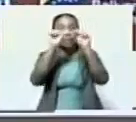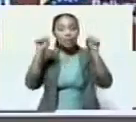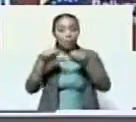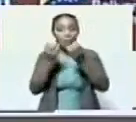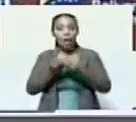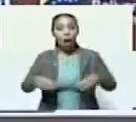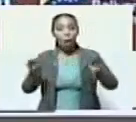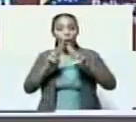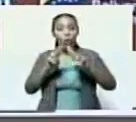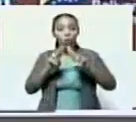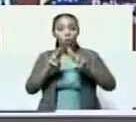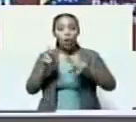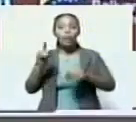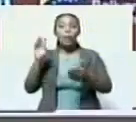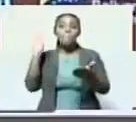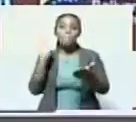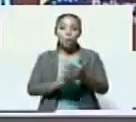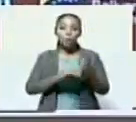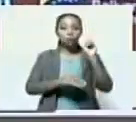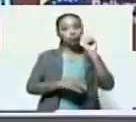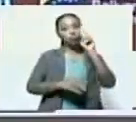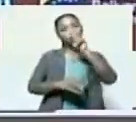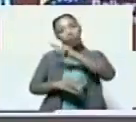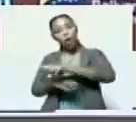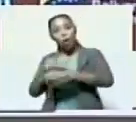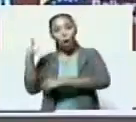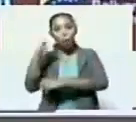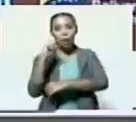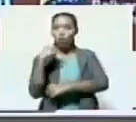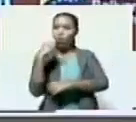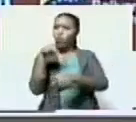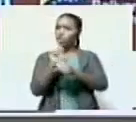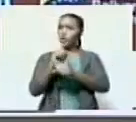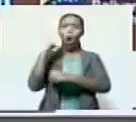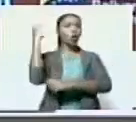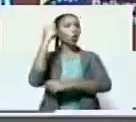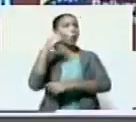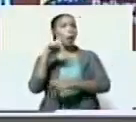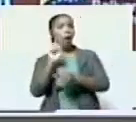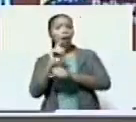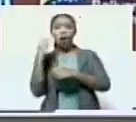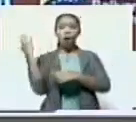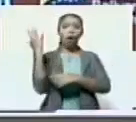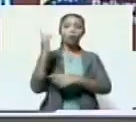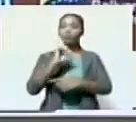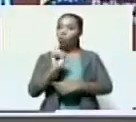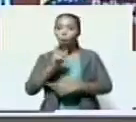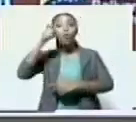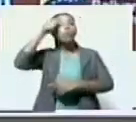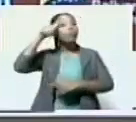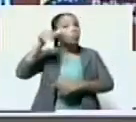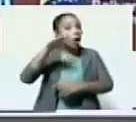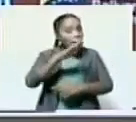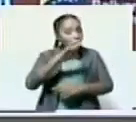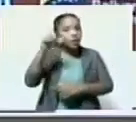Naciones Unidas, que pongan su mirada en Colombia, no solamente por Colombia, por su pueblo sobre